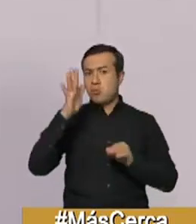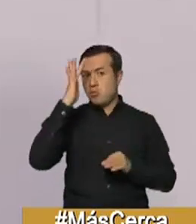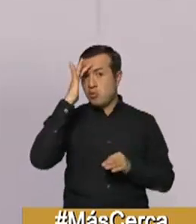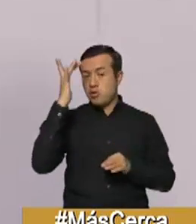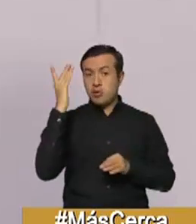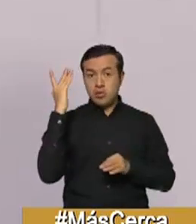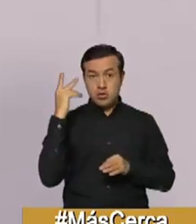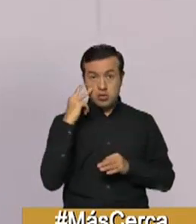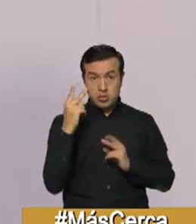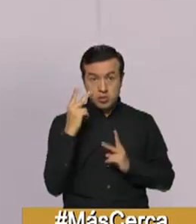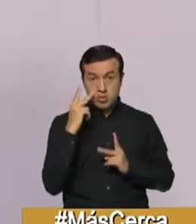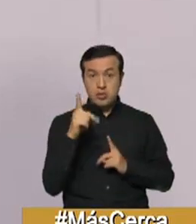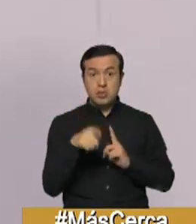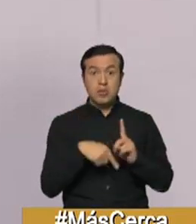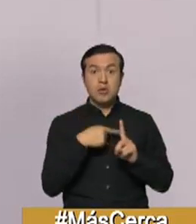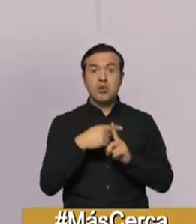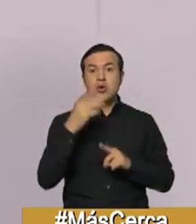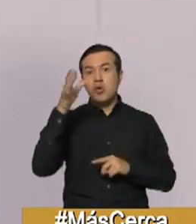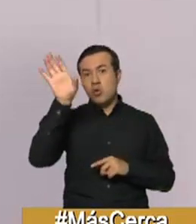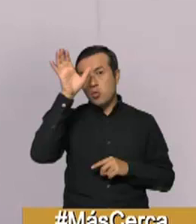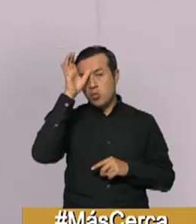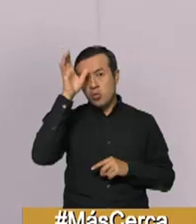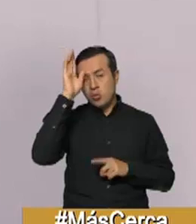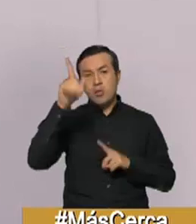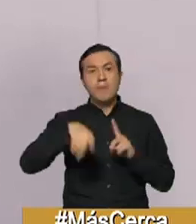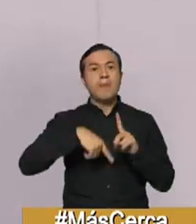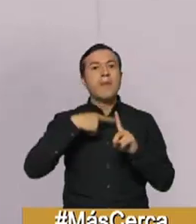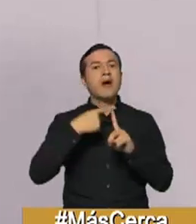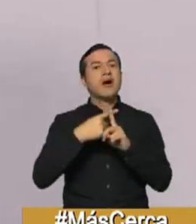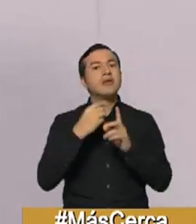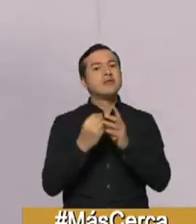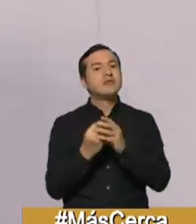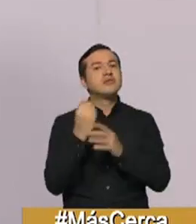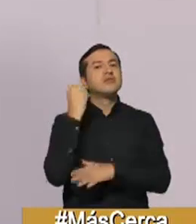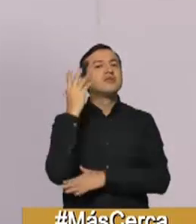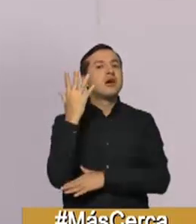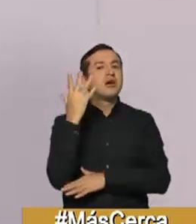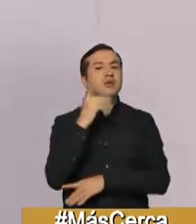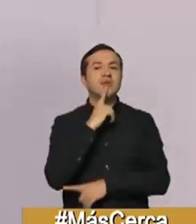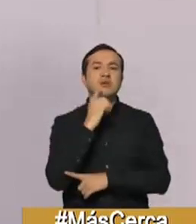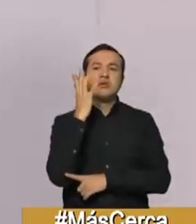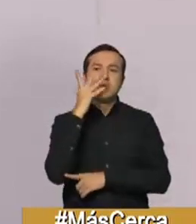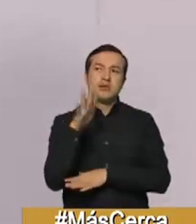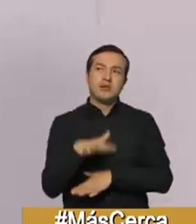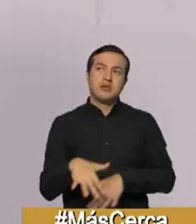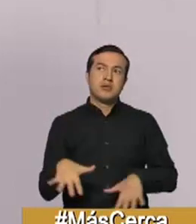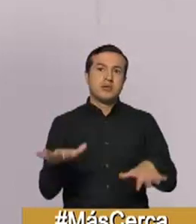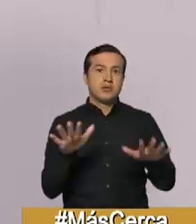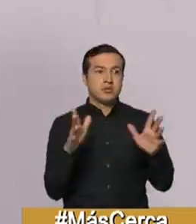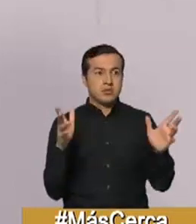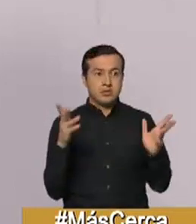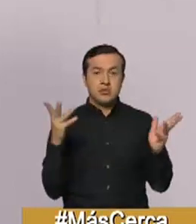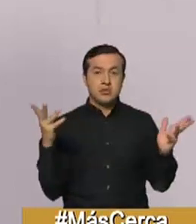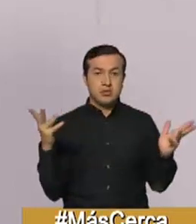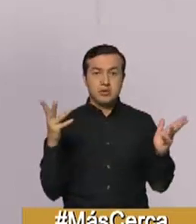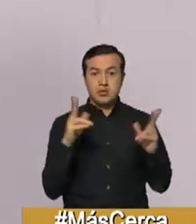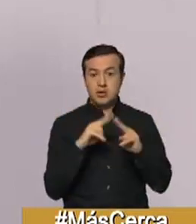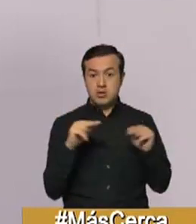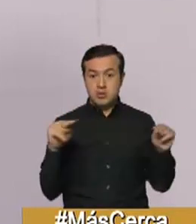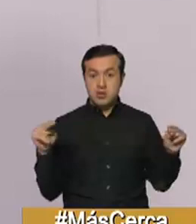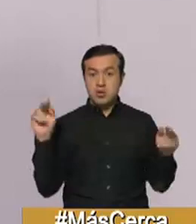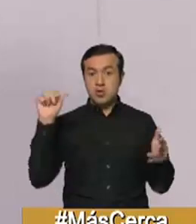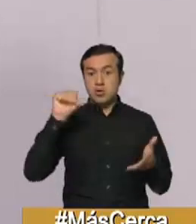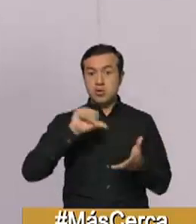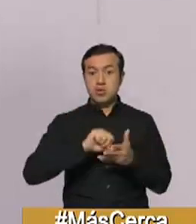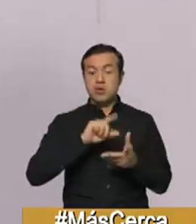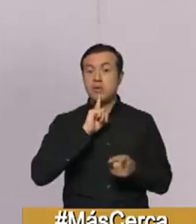través de ella se pueda generar esa cultura de sembrar más árboles. También de estar conscientes de la belleza que tenemos por parte de la naturaleza en las ciudades,